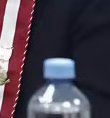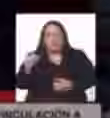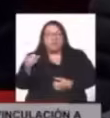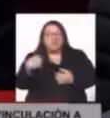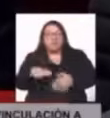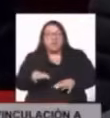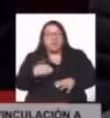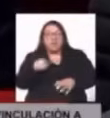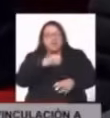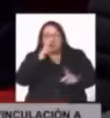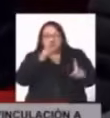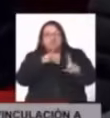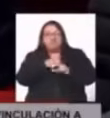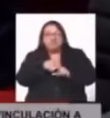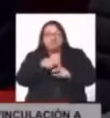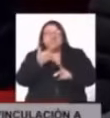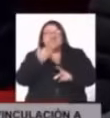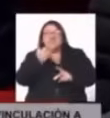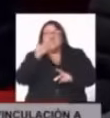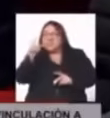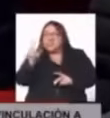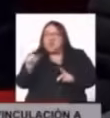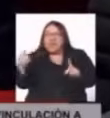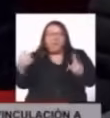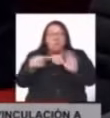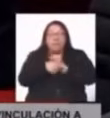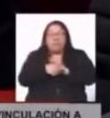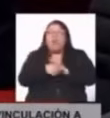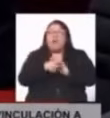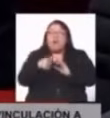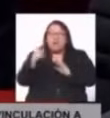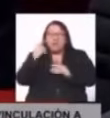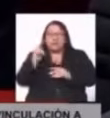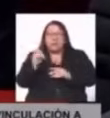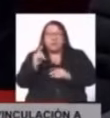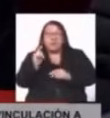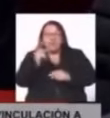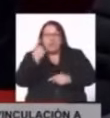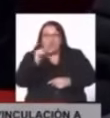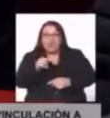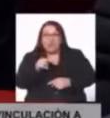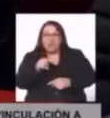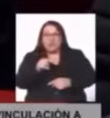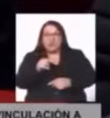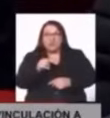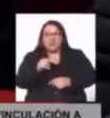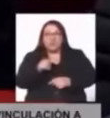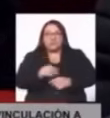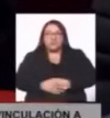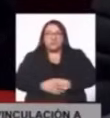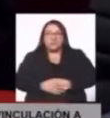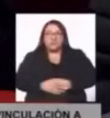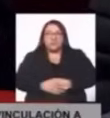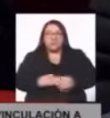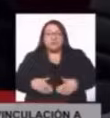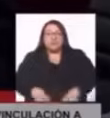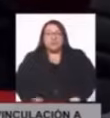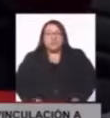Benavides. Identificado autores directos de algunos homicidios y lesiones, es por ello que se decide